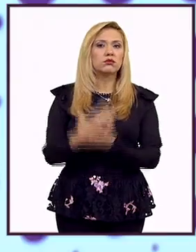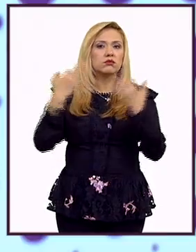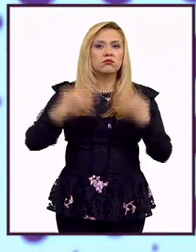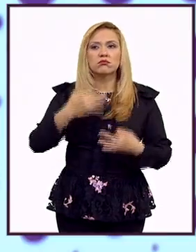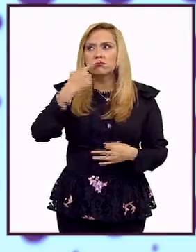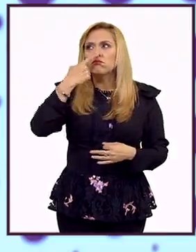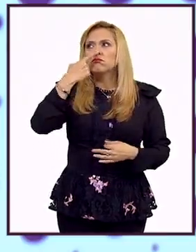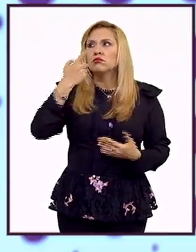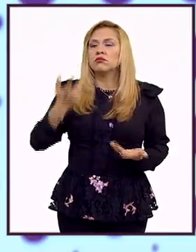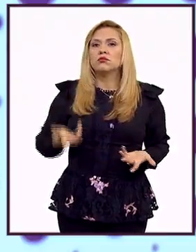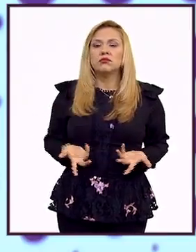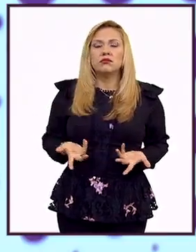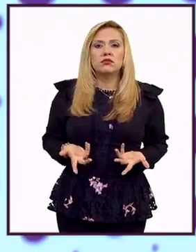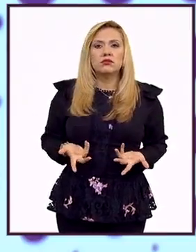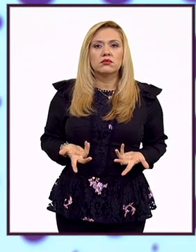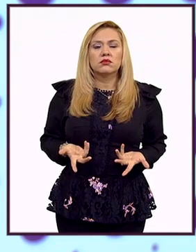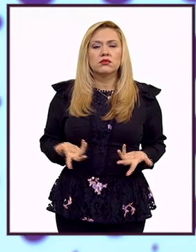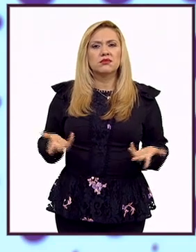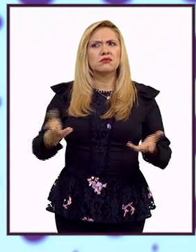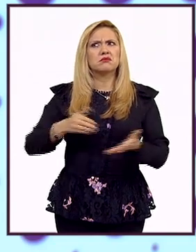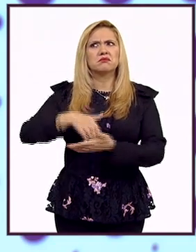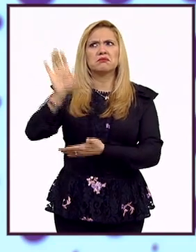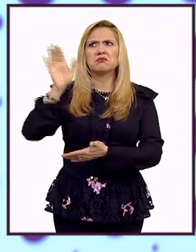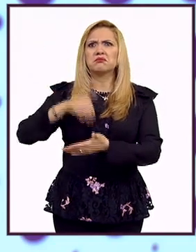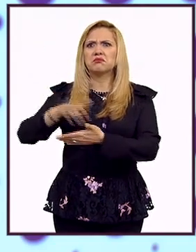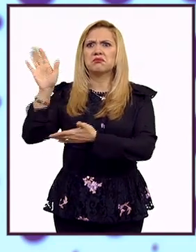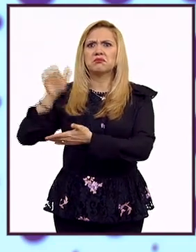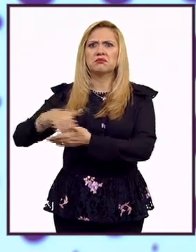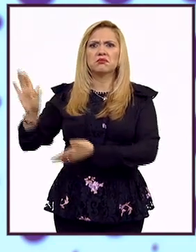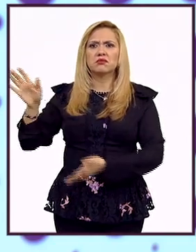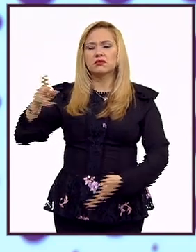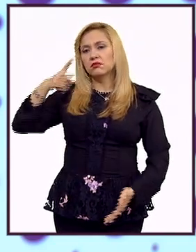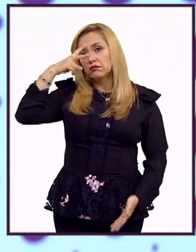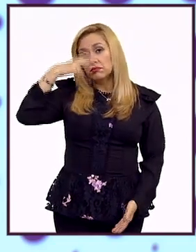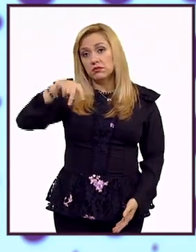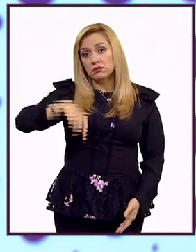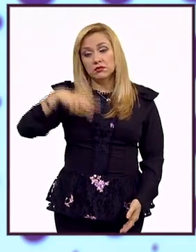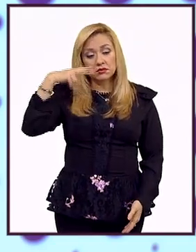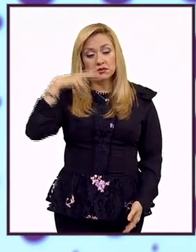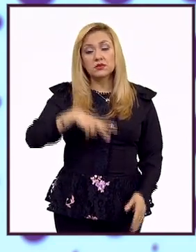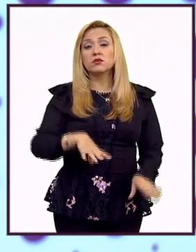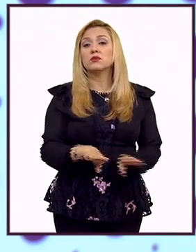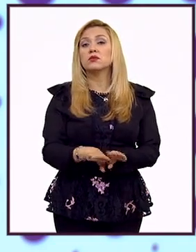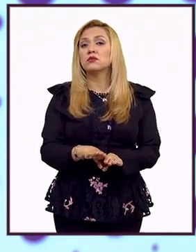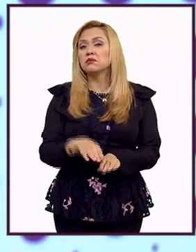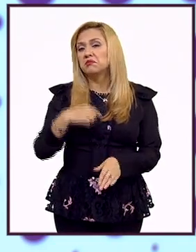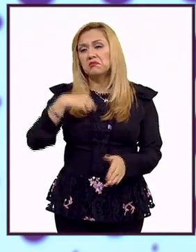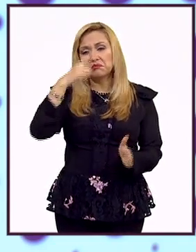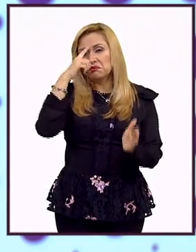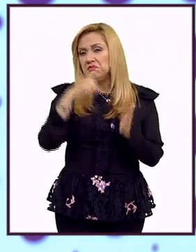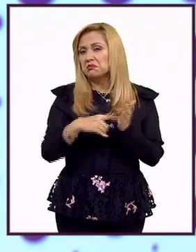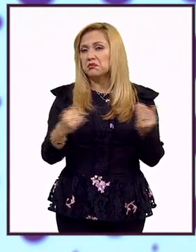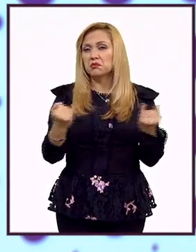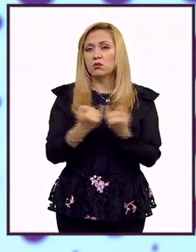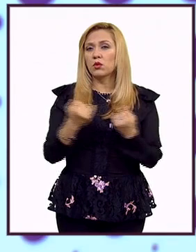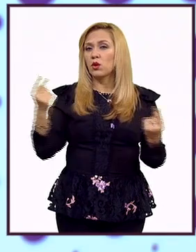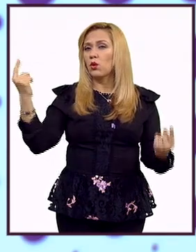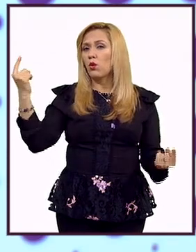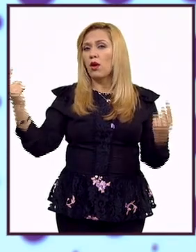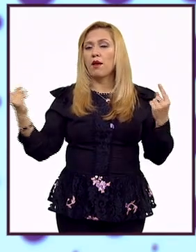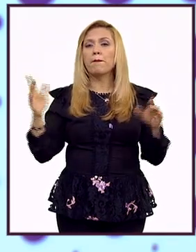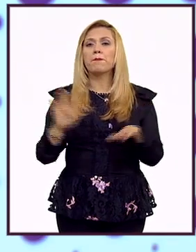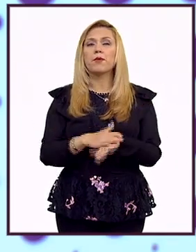no conozco los niveles y las cifras de desplazamiento en México, sería interesante, digamos, verlo, pero creo que es igual, digamos, creo que hay un interés